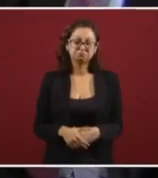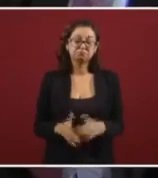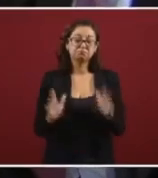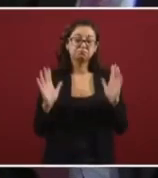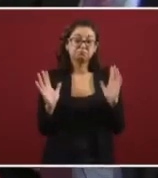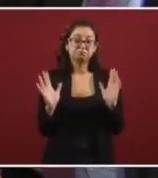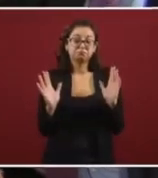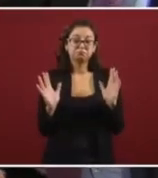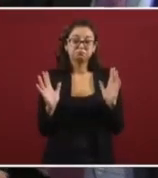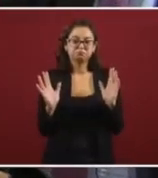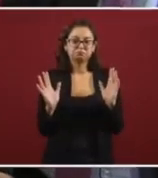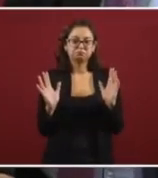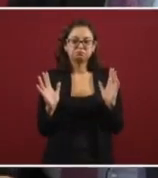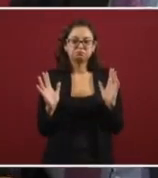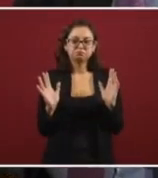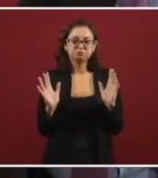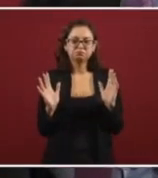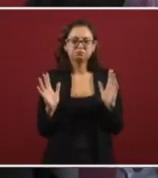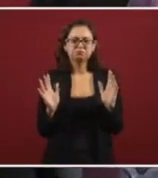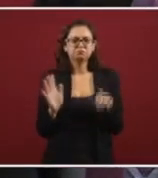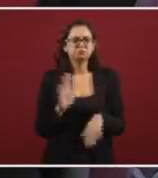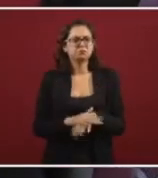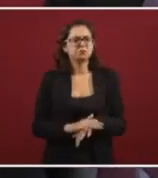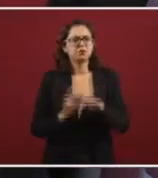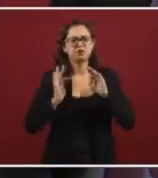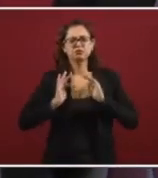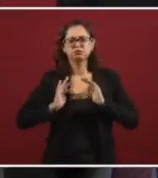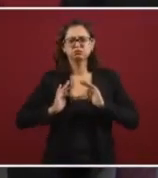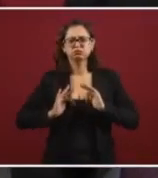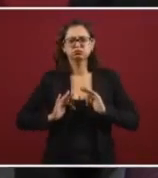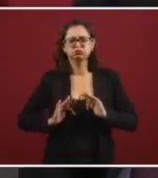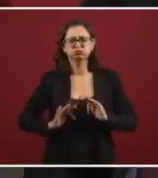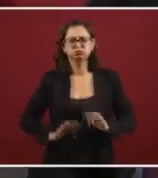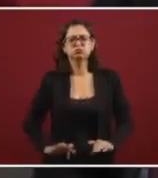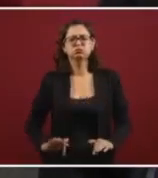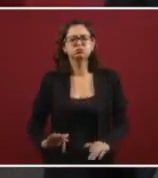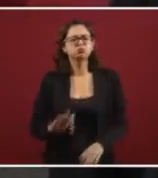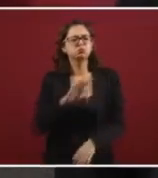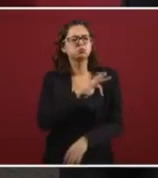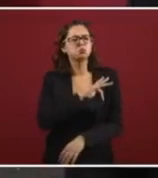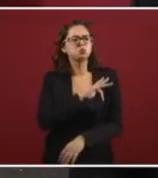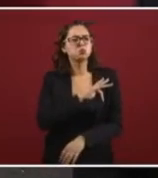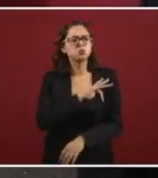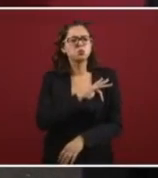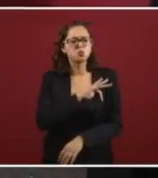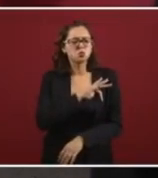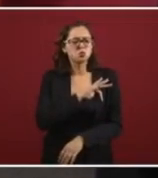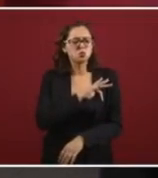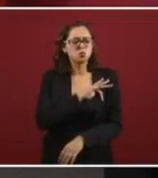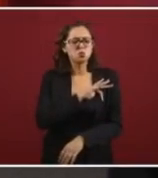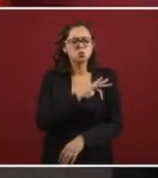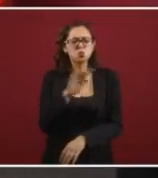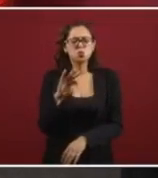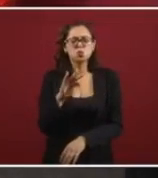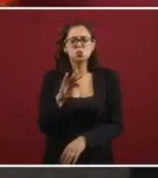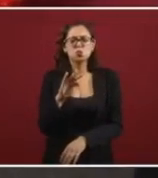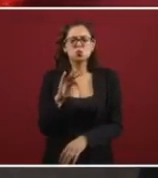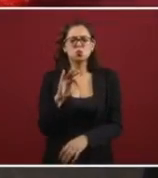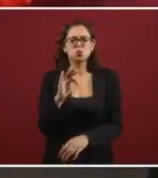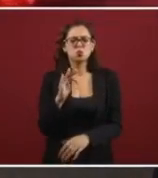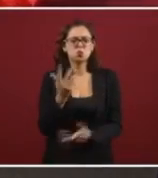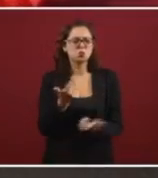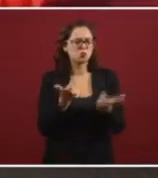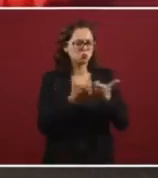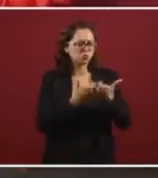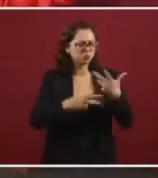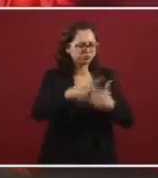con más confort, con más comodidad, dedicarse a la inversión